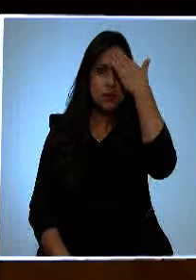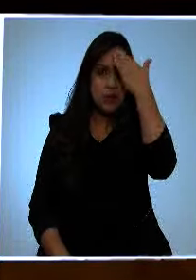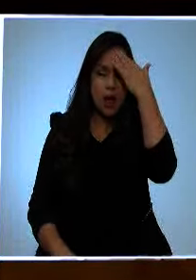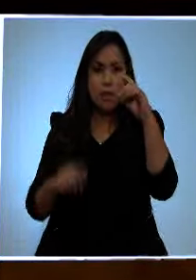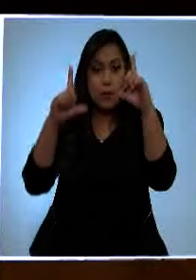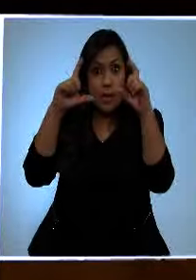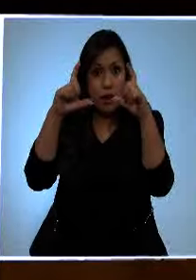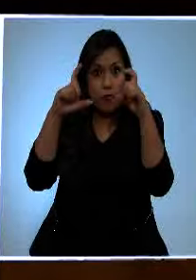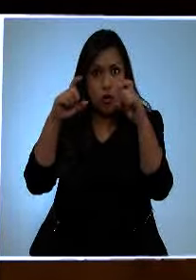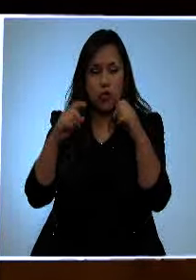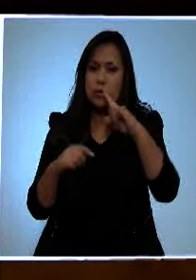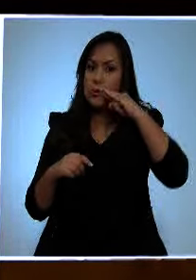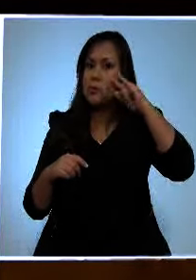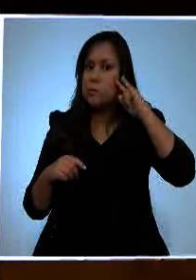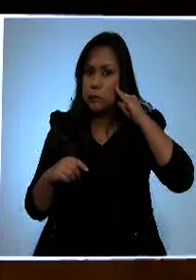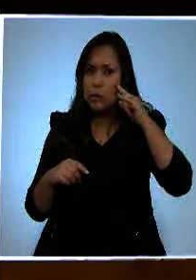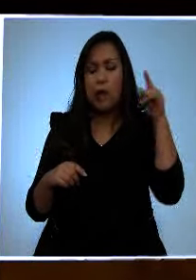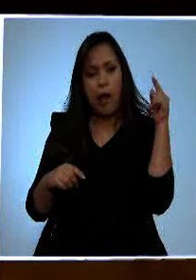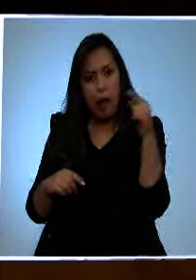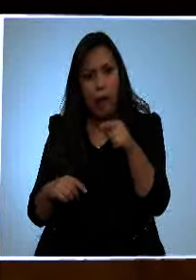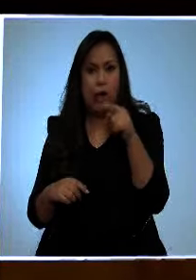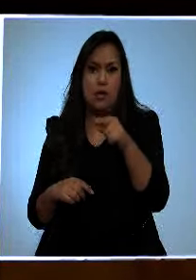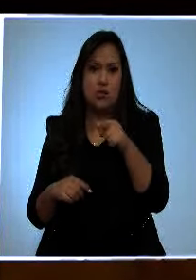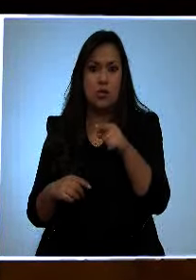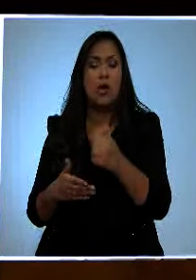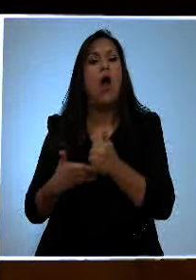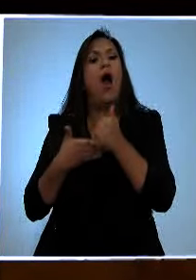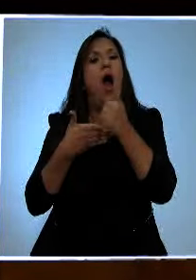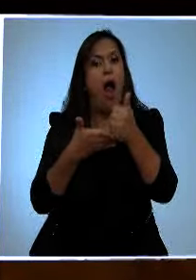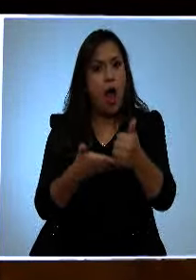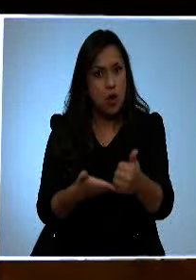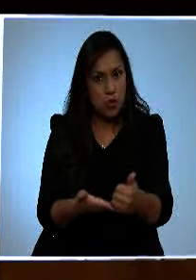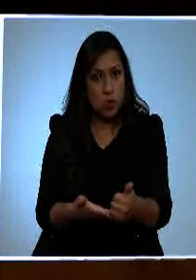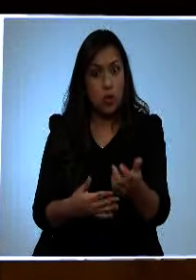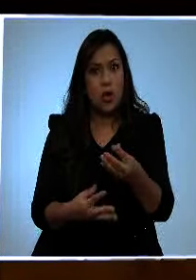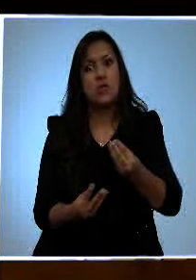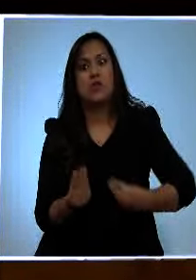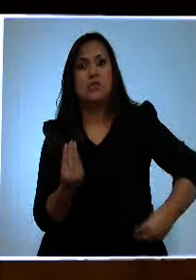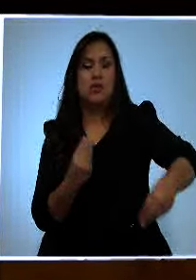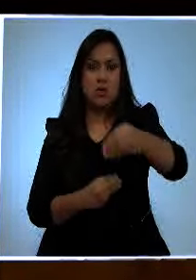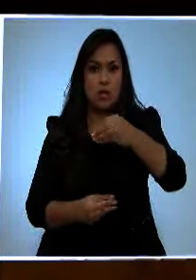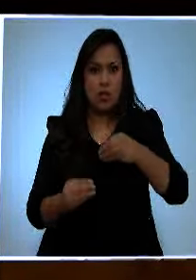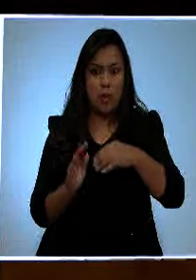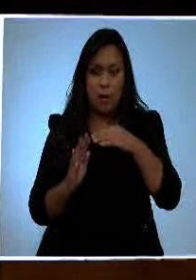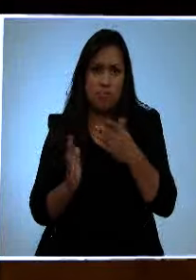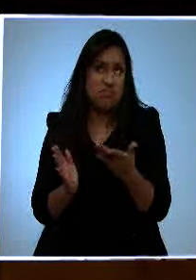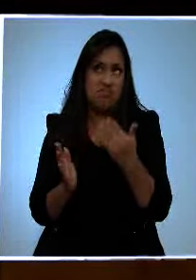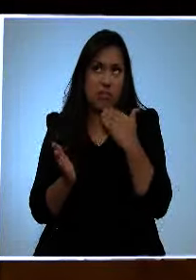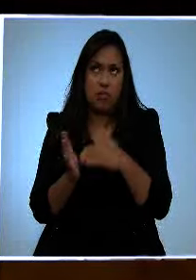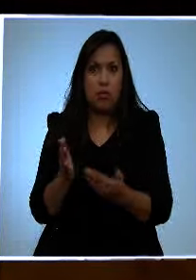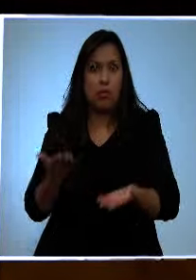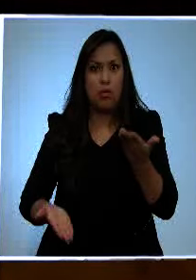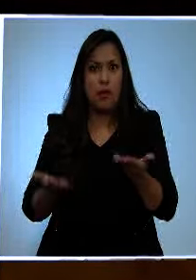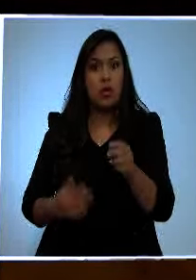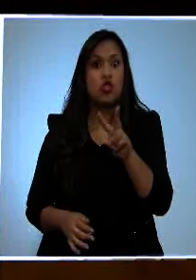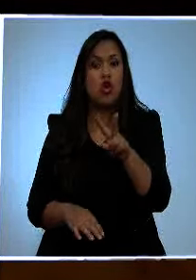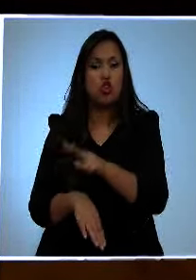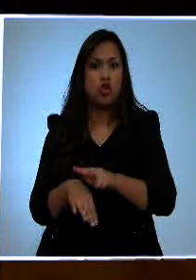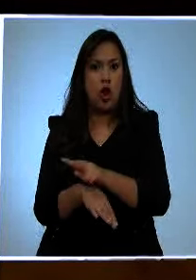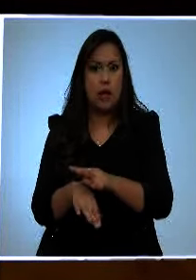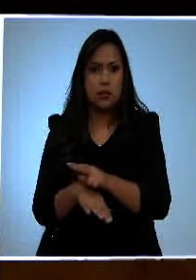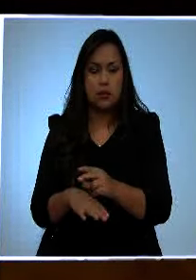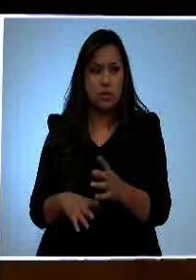territorio estadounidense eso ha ayudado a que niños se recuperen a veces en menos de 2 horas Porque claro todo el mundo lo está